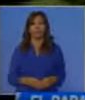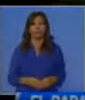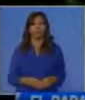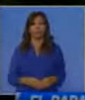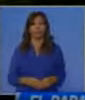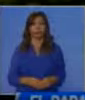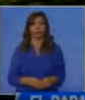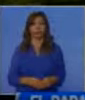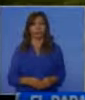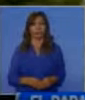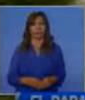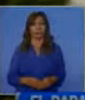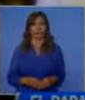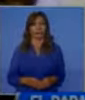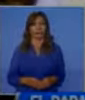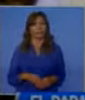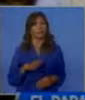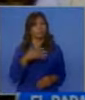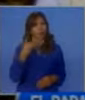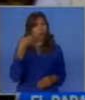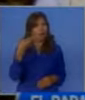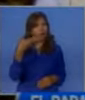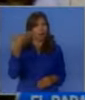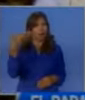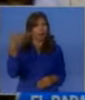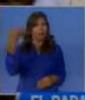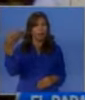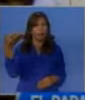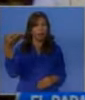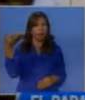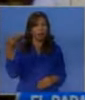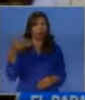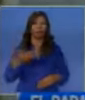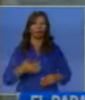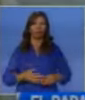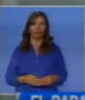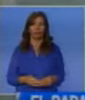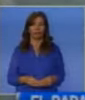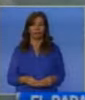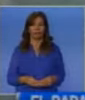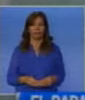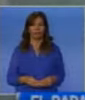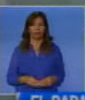Pater noster, pies in cieli,